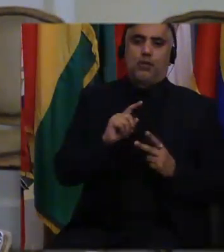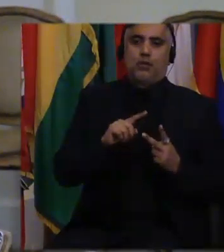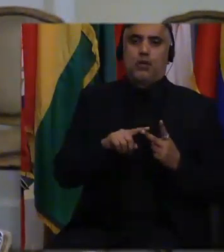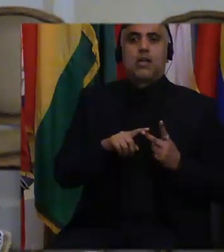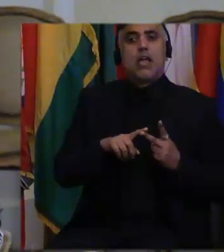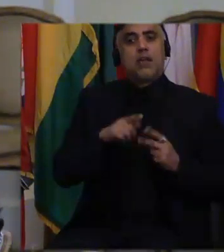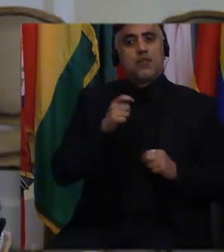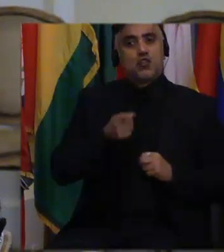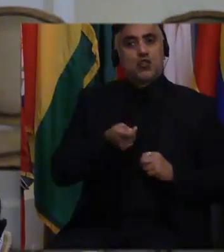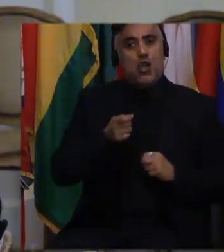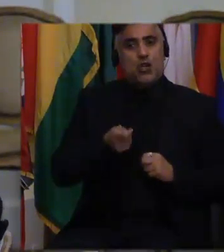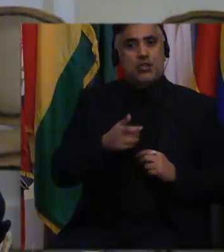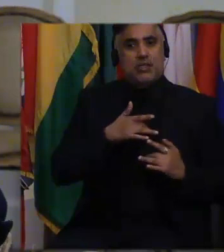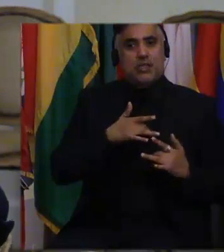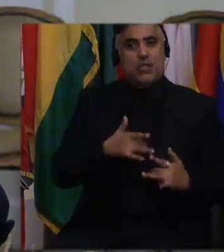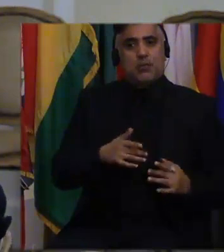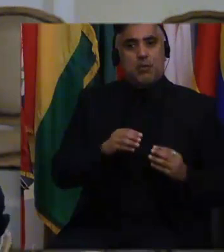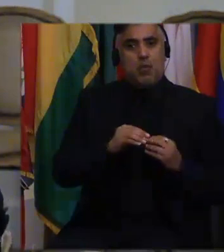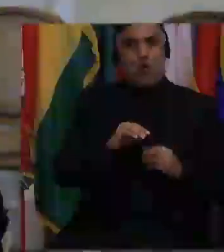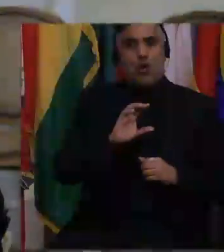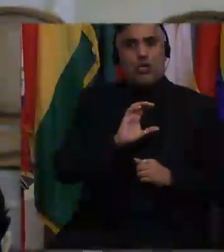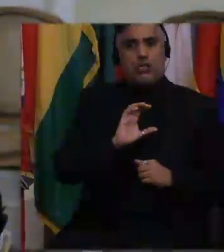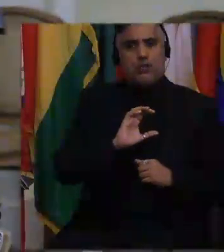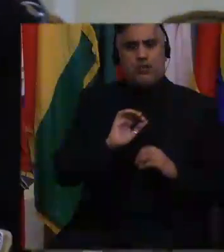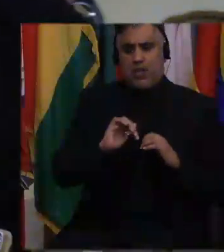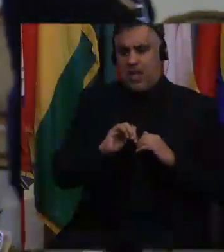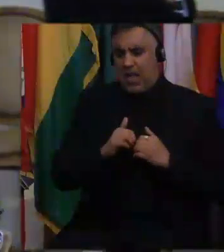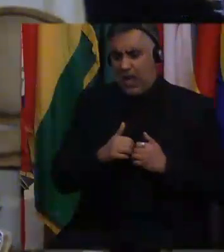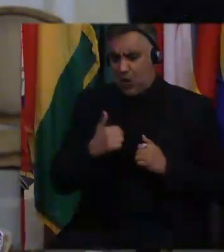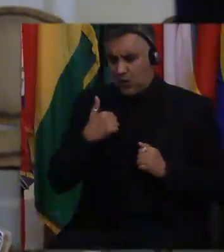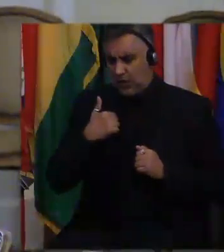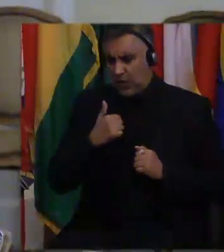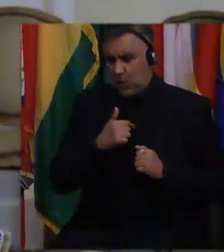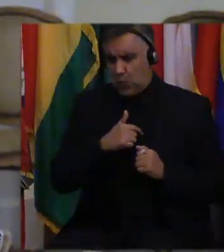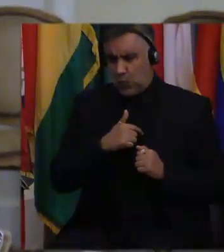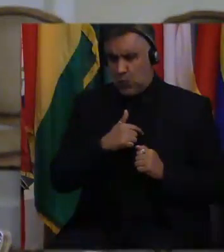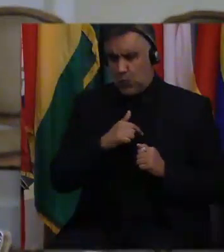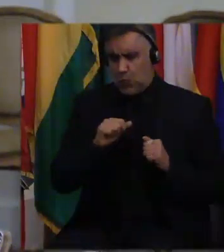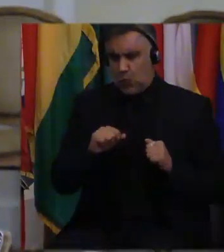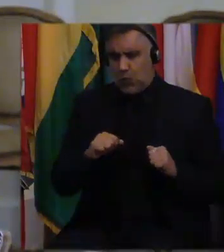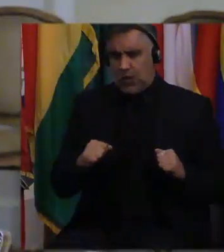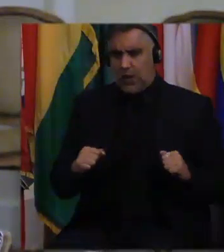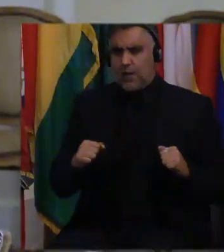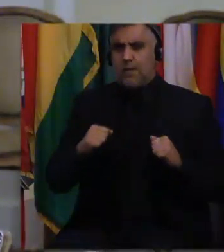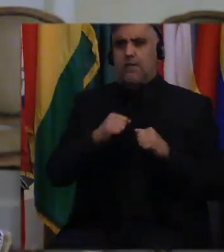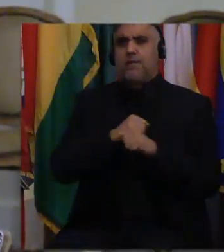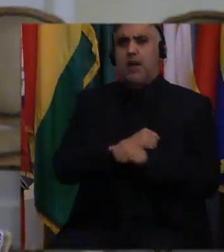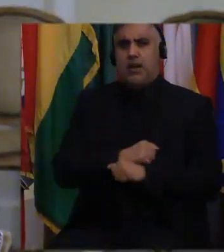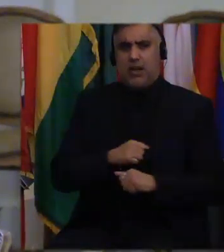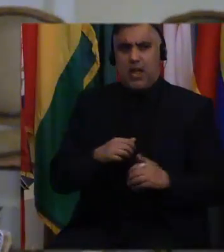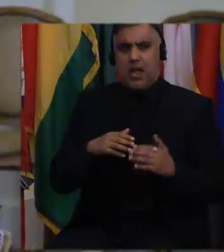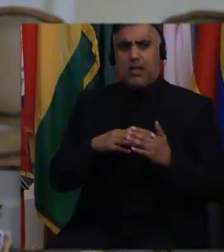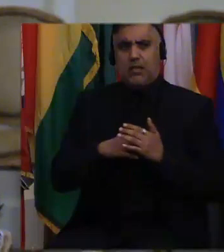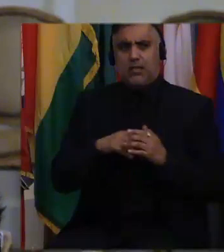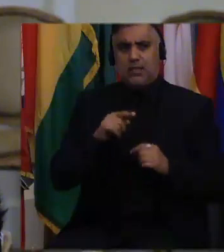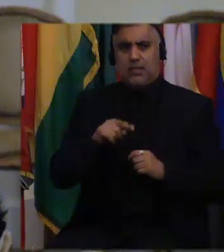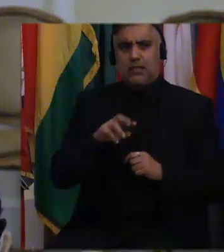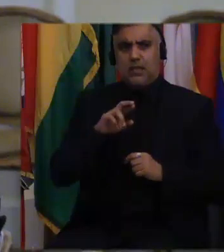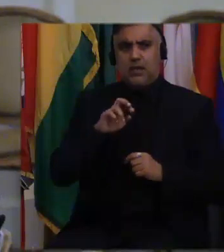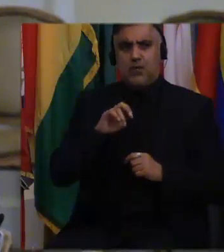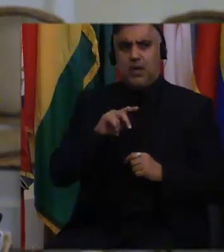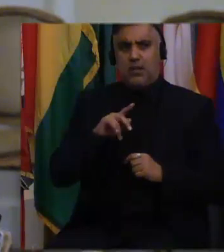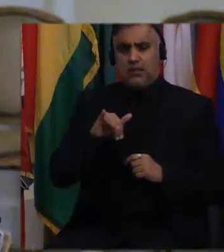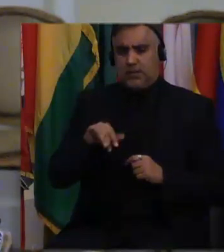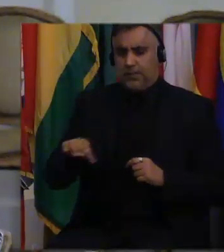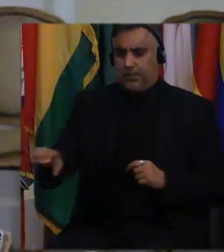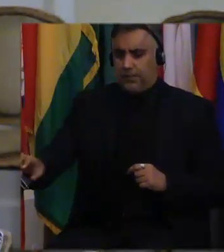conservadores. Entonces, ¿cómo vamos a luchar contra esta realidad? Yo estuve en